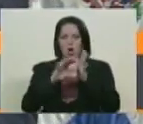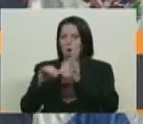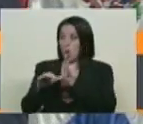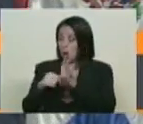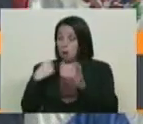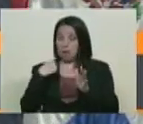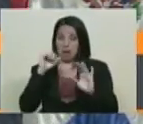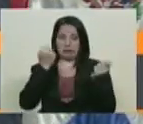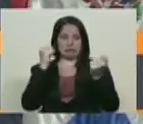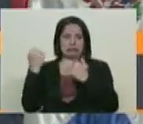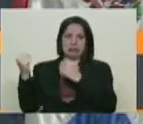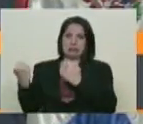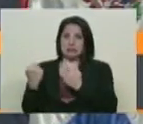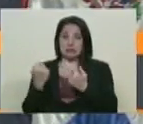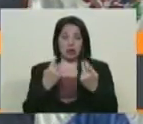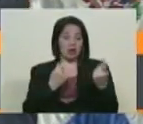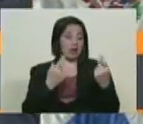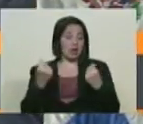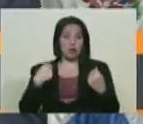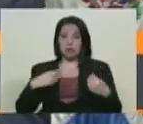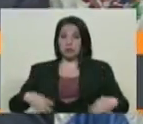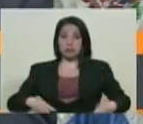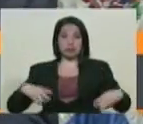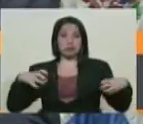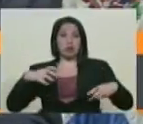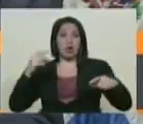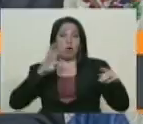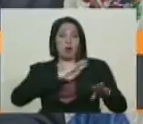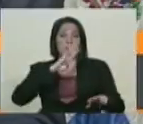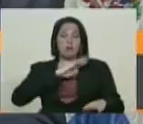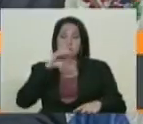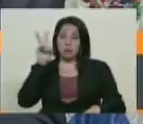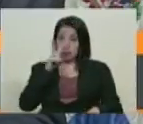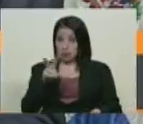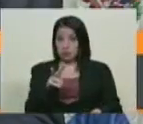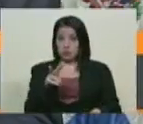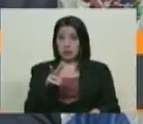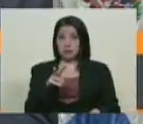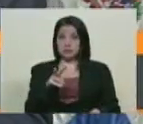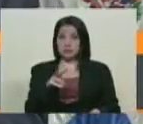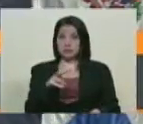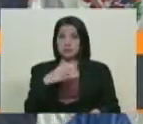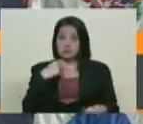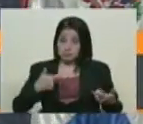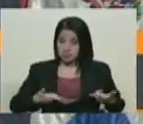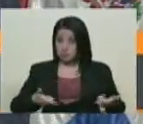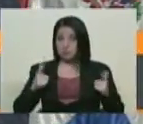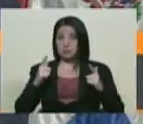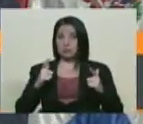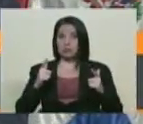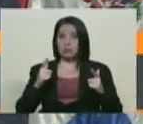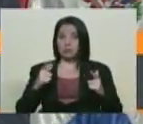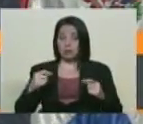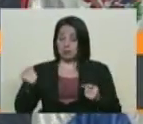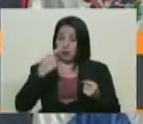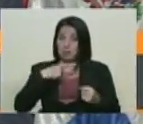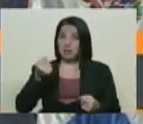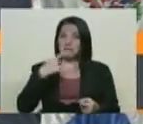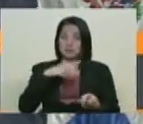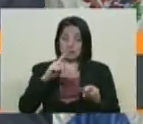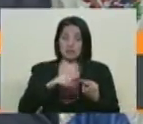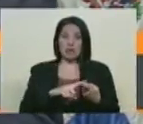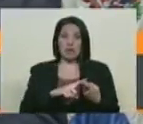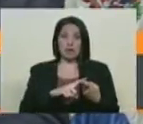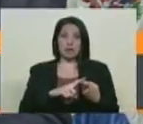cuando bloquean los recursos que le pertenecen a Venezuela y que el gobierno del presidente Nicolás Maduro dispone para medicinas y